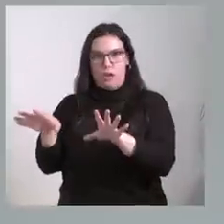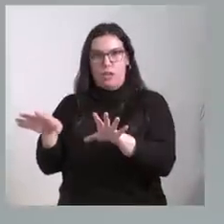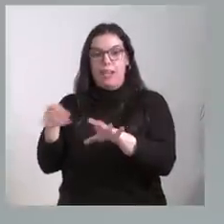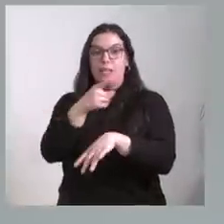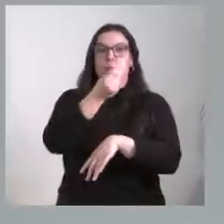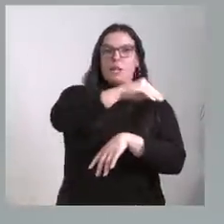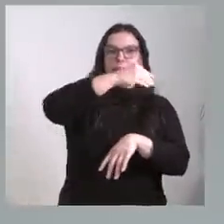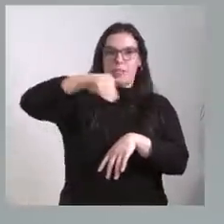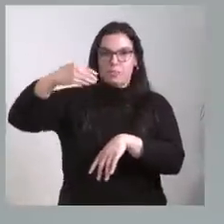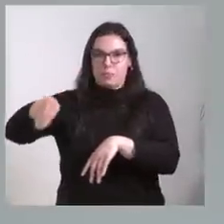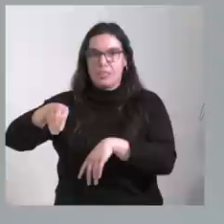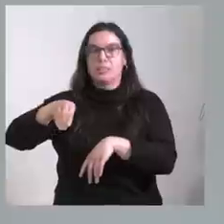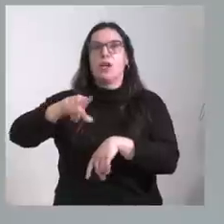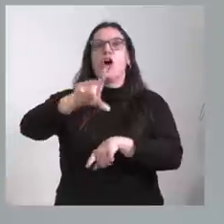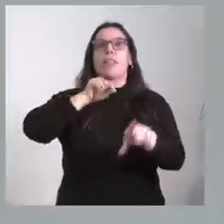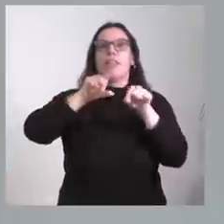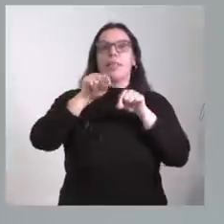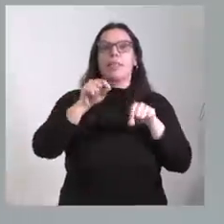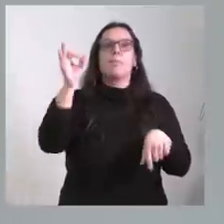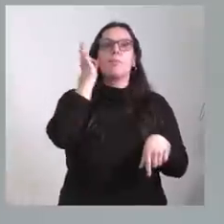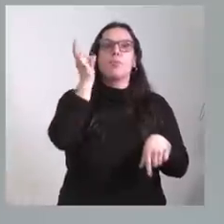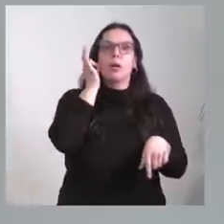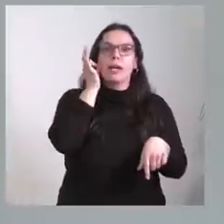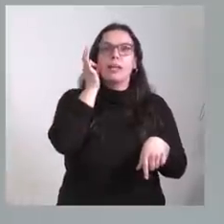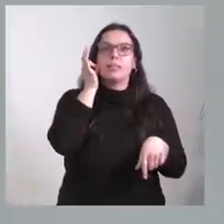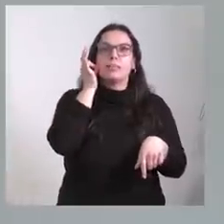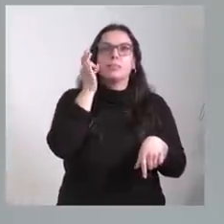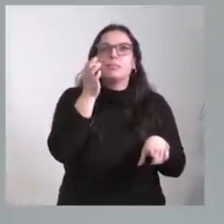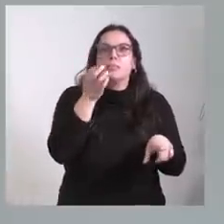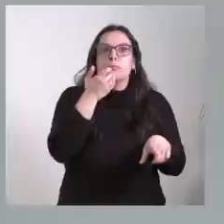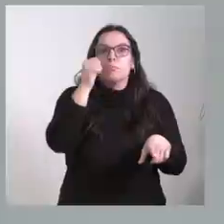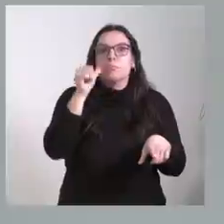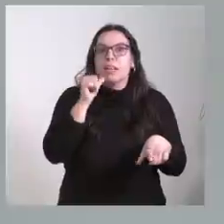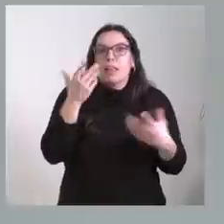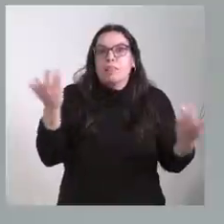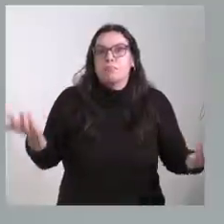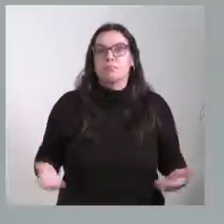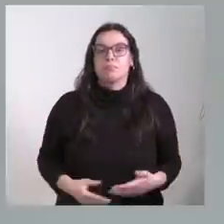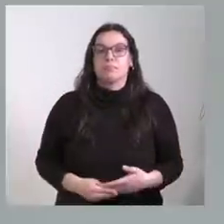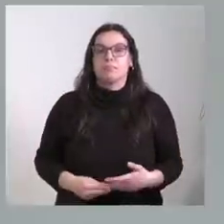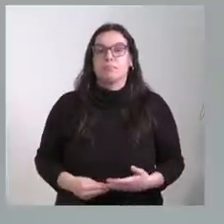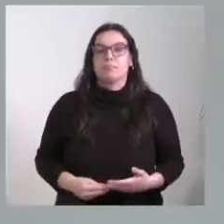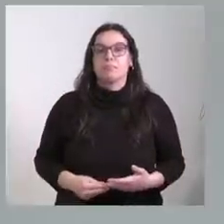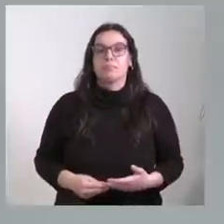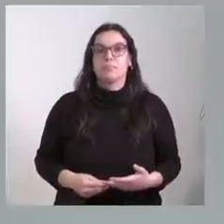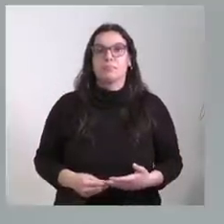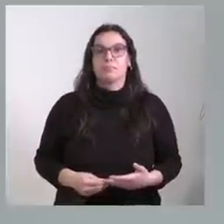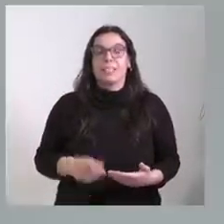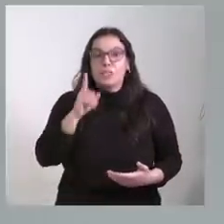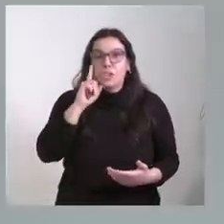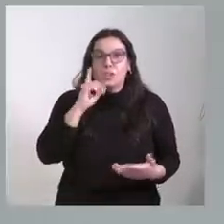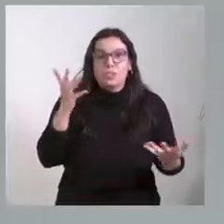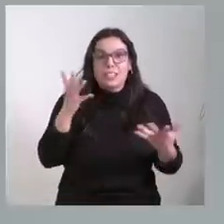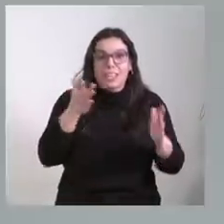complementario optativo para las mujeres que se queden embarazadas y que estén en un proceso embarazo No si